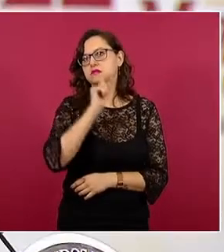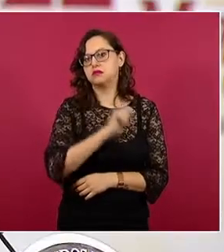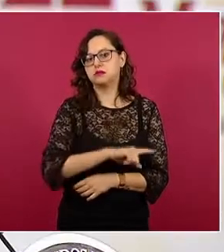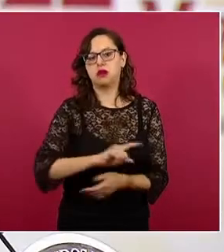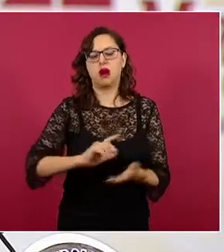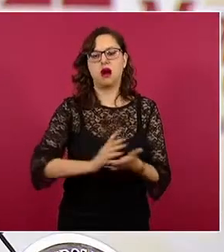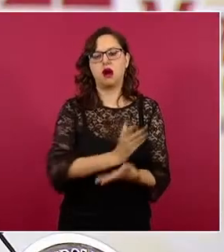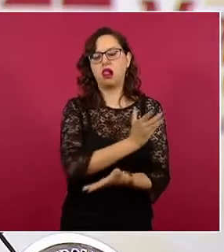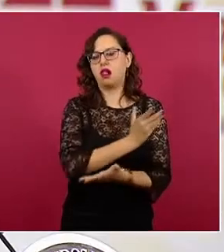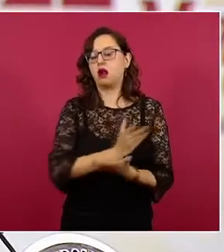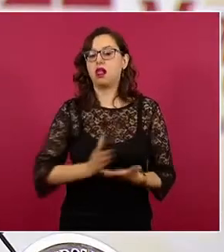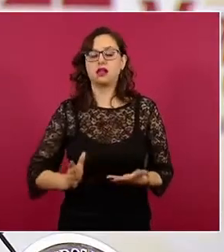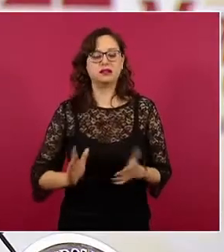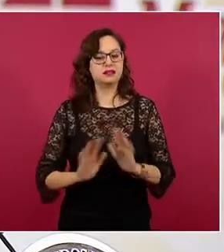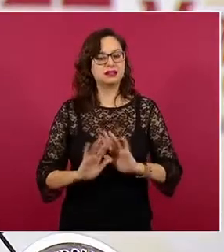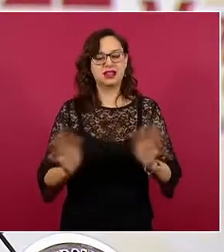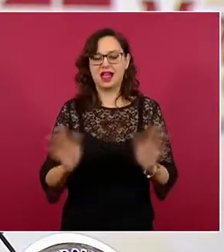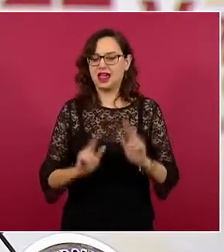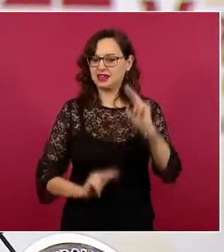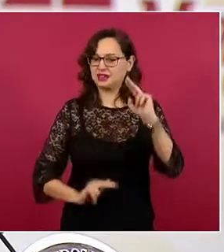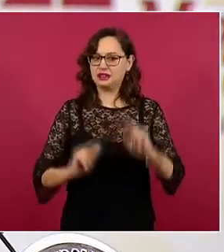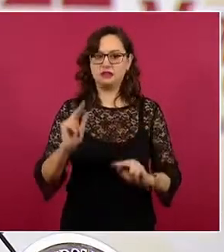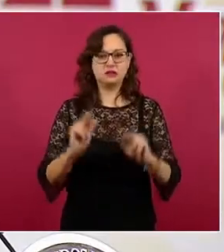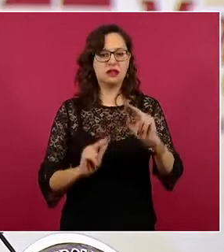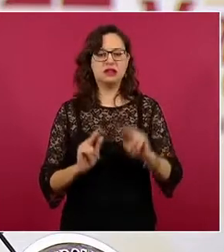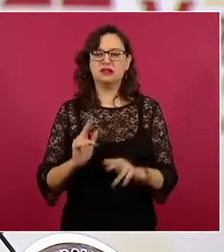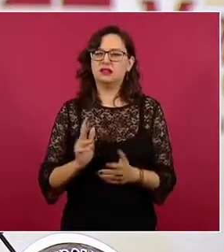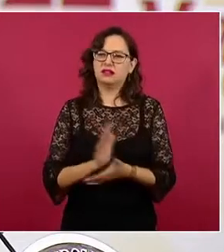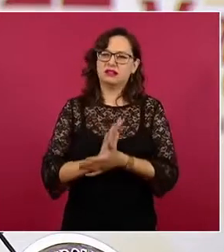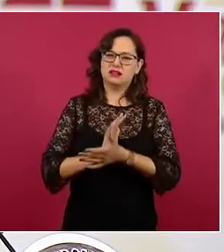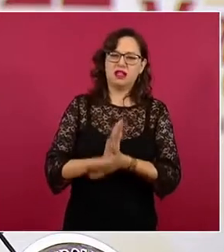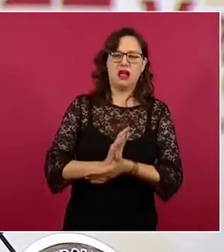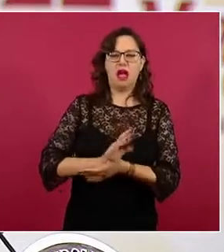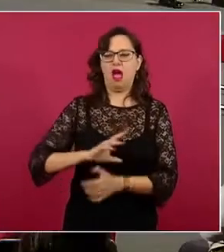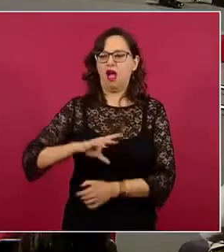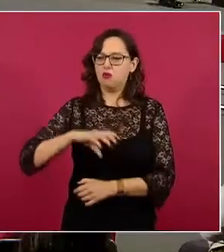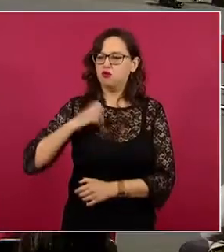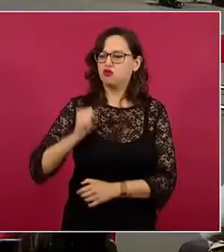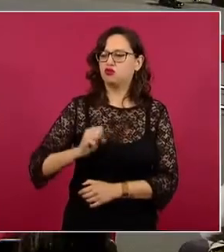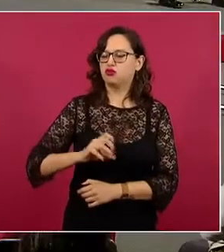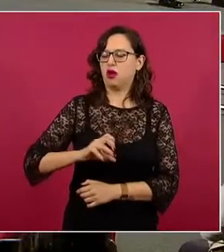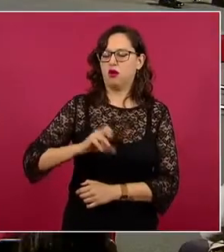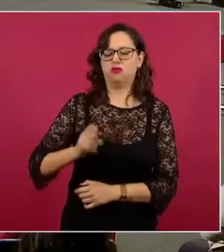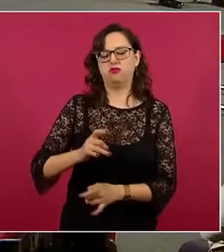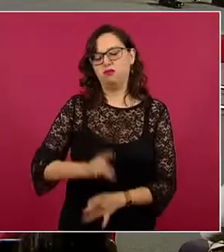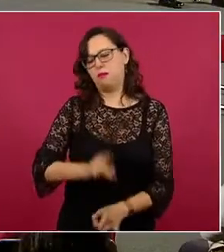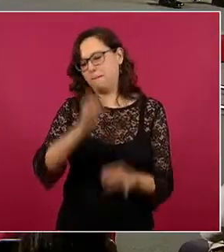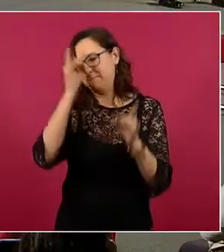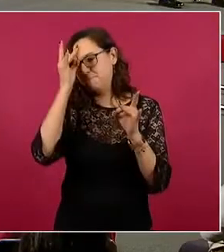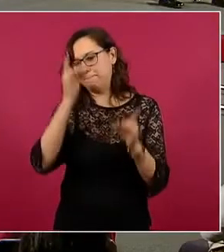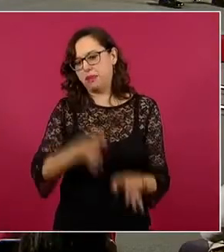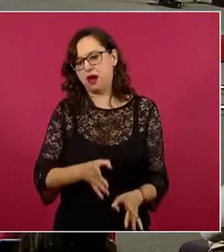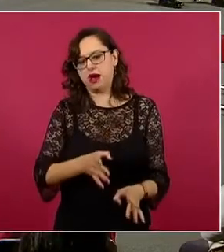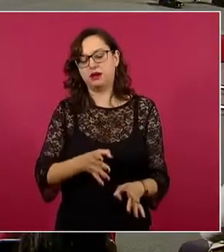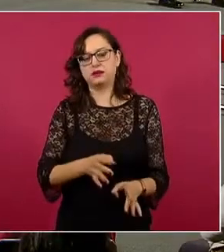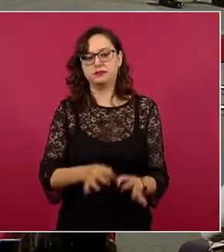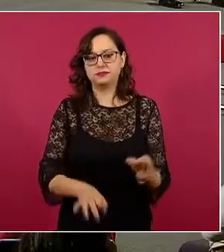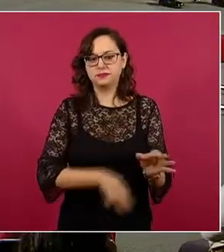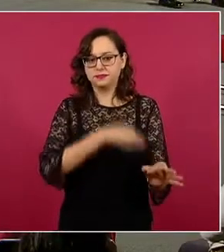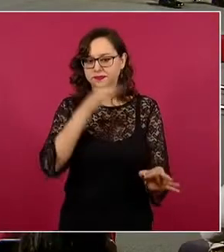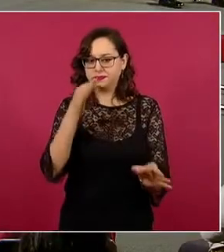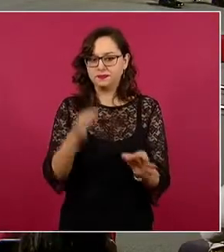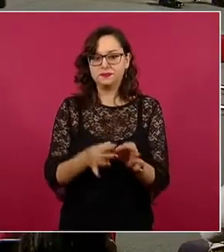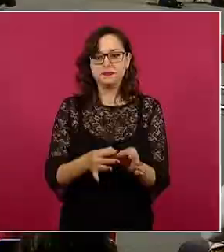fin, que acaben con el clasismo en esta sociedad cansada de tantos abusos, de tantos atropellos. Es cuanto, señor presidente.